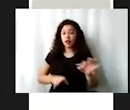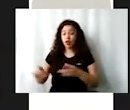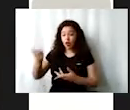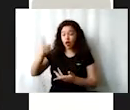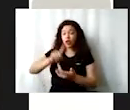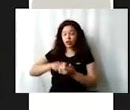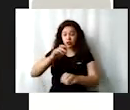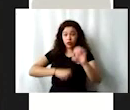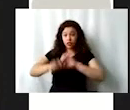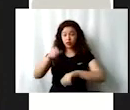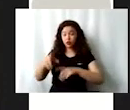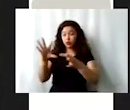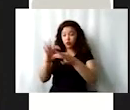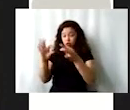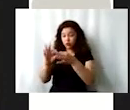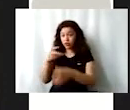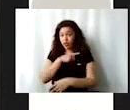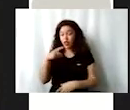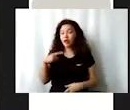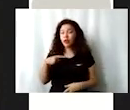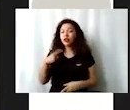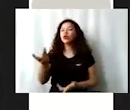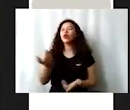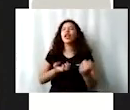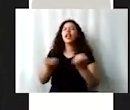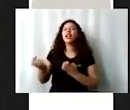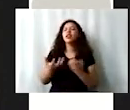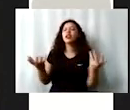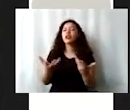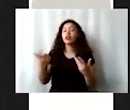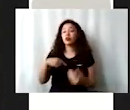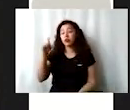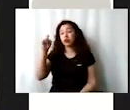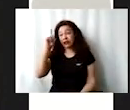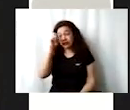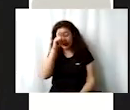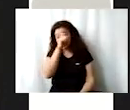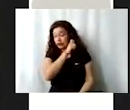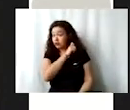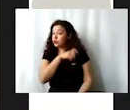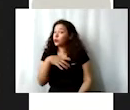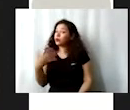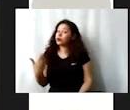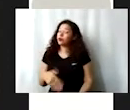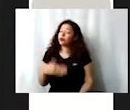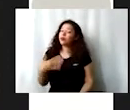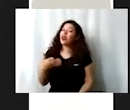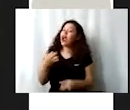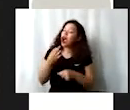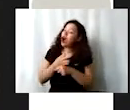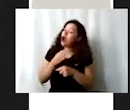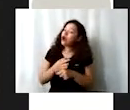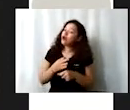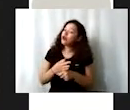empresa, si tú al momento de realizar este ejercicio te costó trabajo, es el momento indicado para